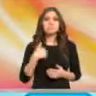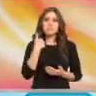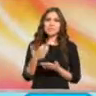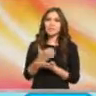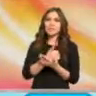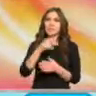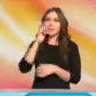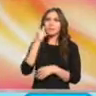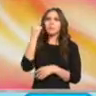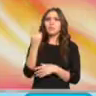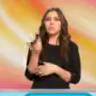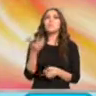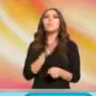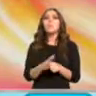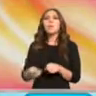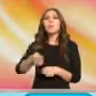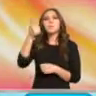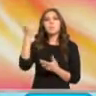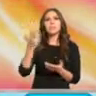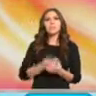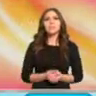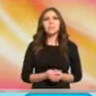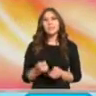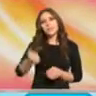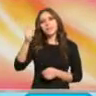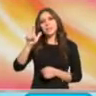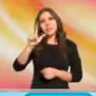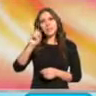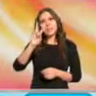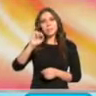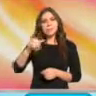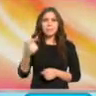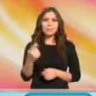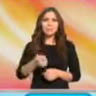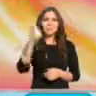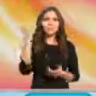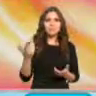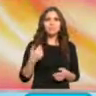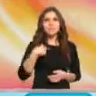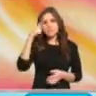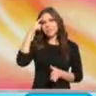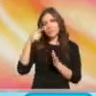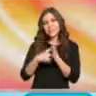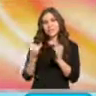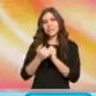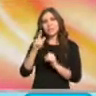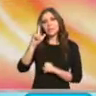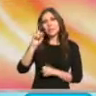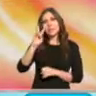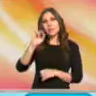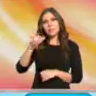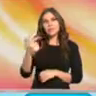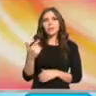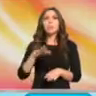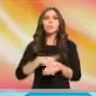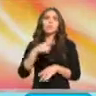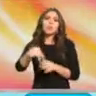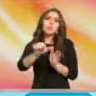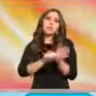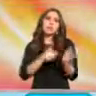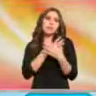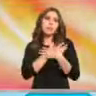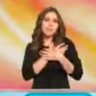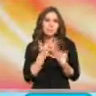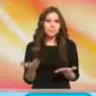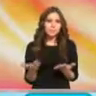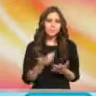cuál primero. ¿Por cuál se van primero ustedes? Loving. Loving. Yo sí. todavía Yo también creo que con dudando. Loving, sí. Loving. Sí, Es el mes del amor,